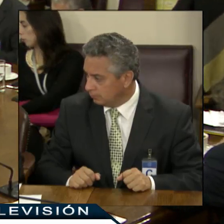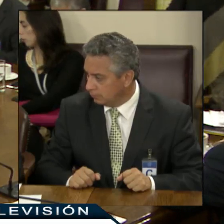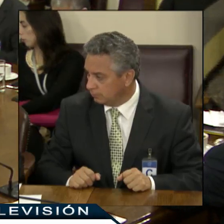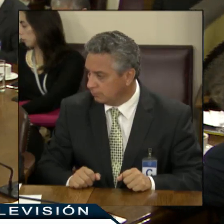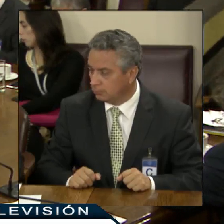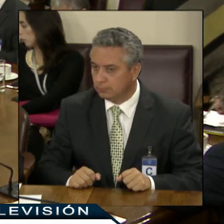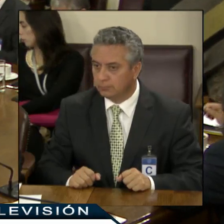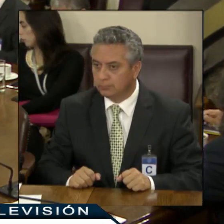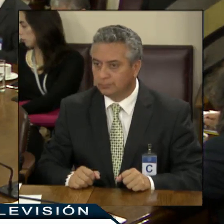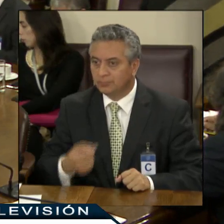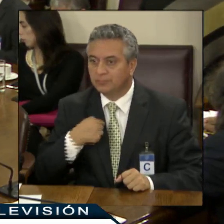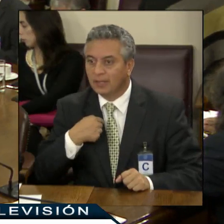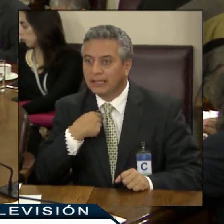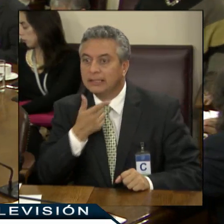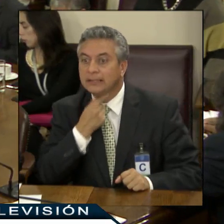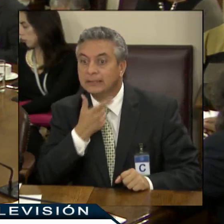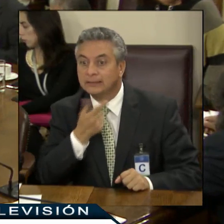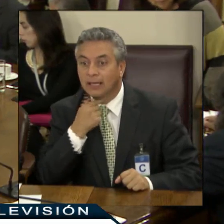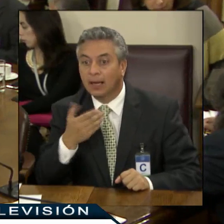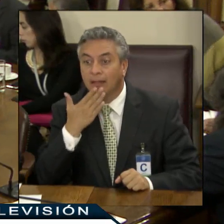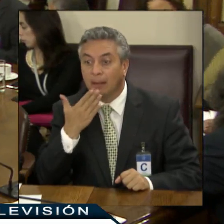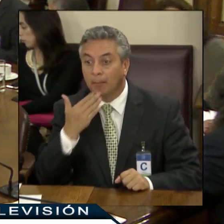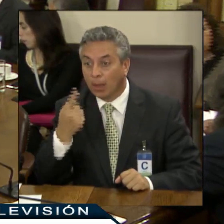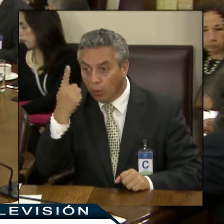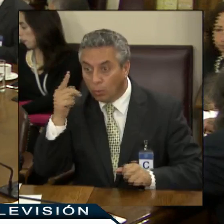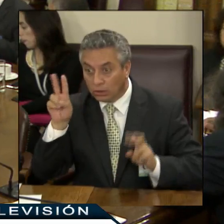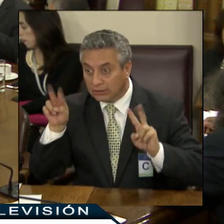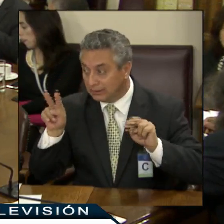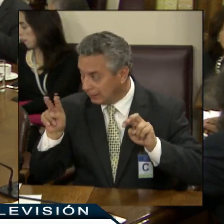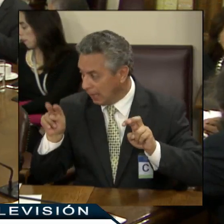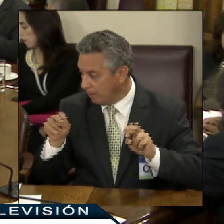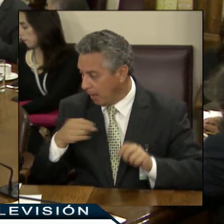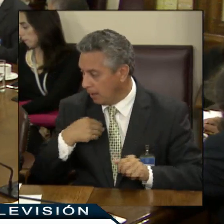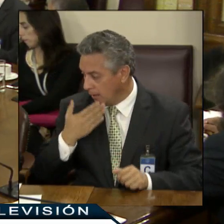buen quisiera también referirme a un tema que